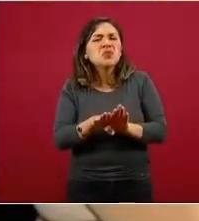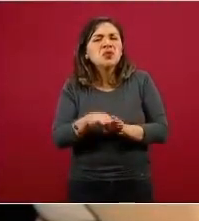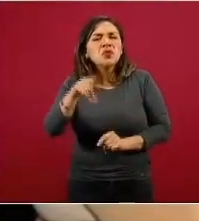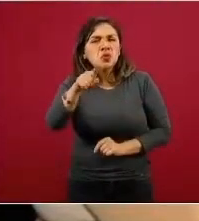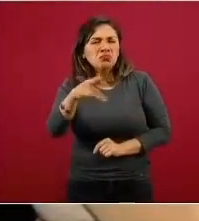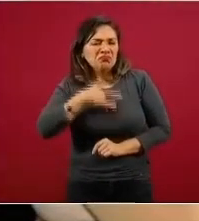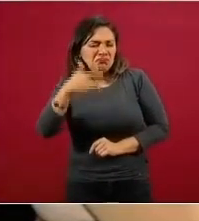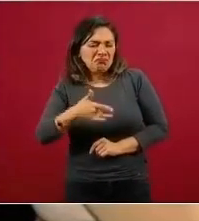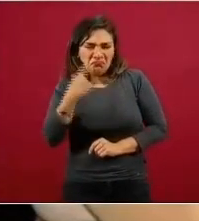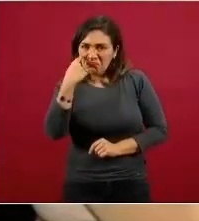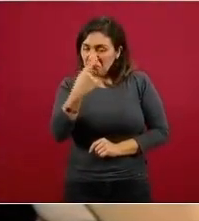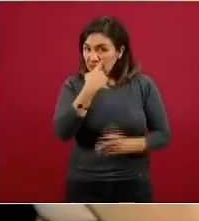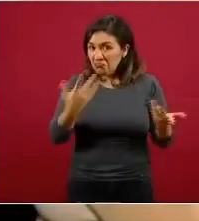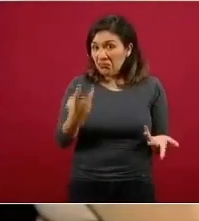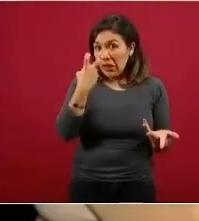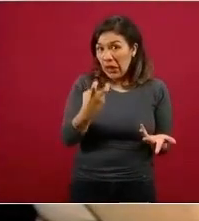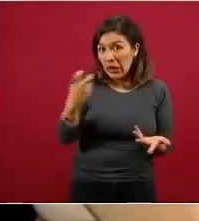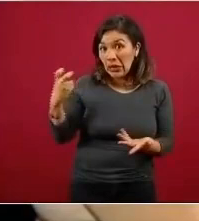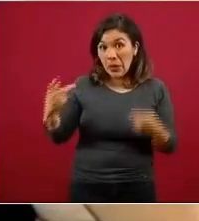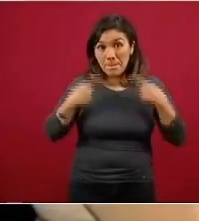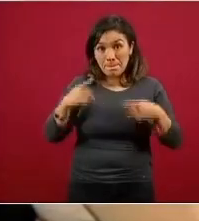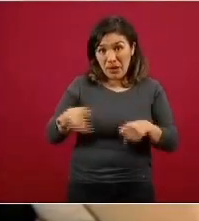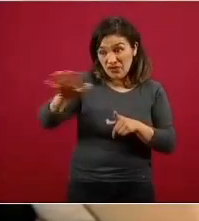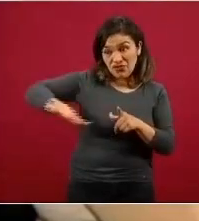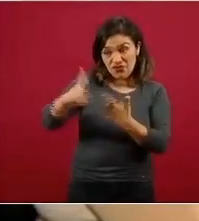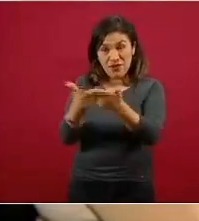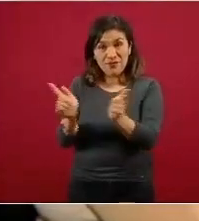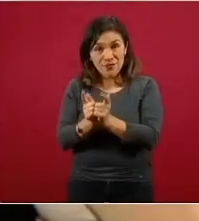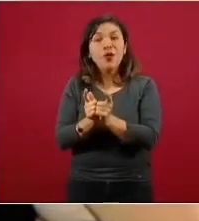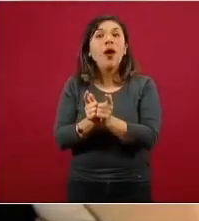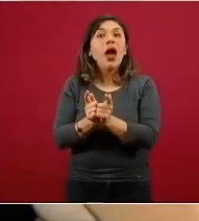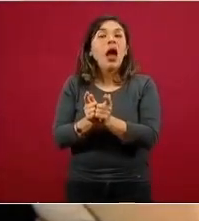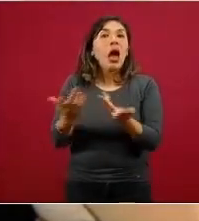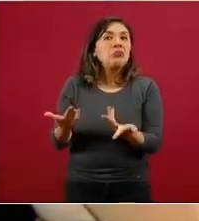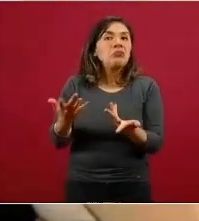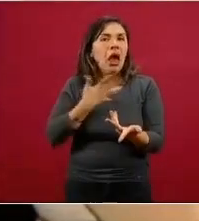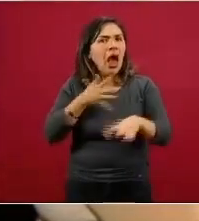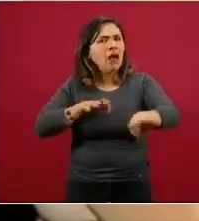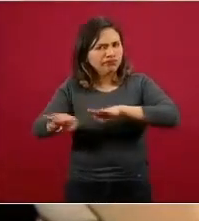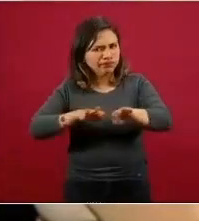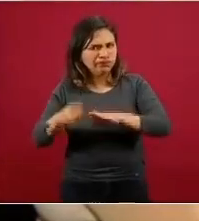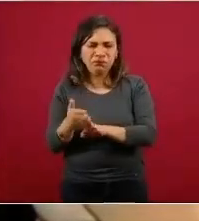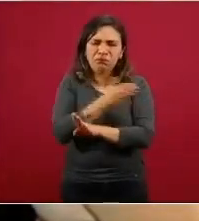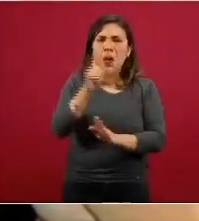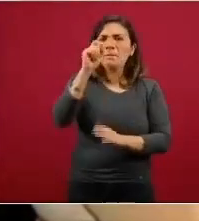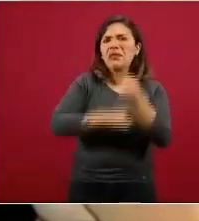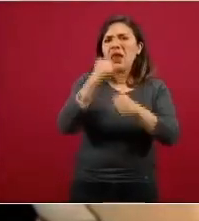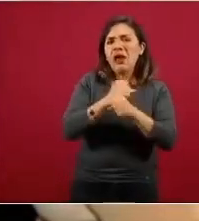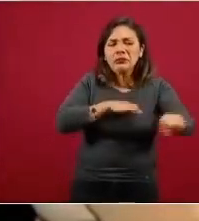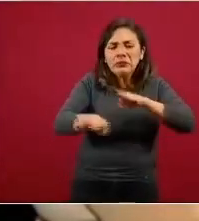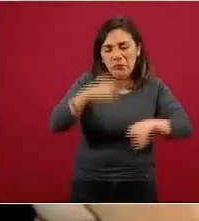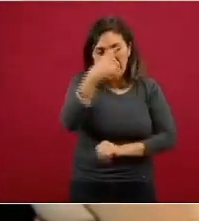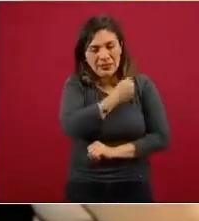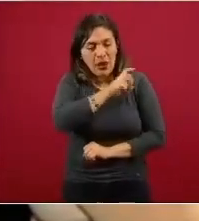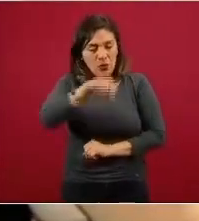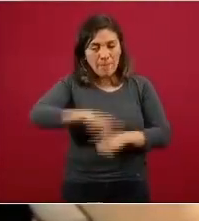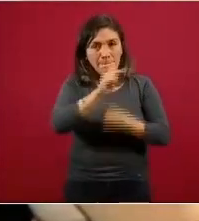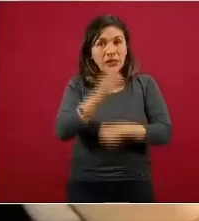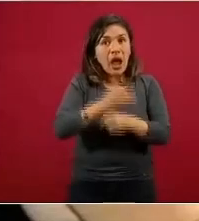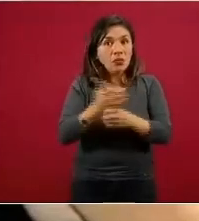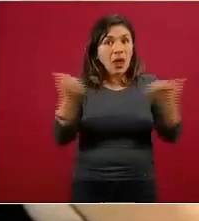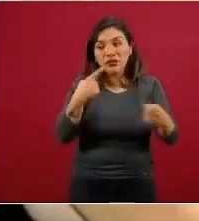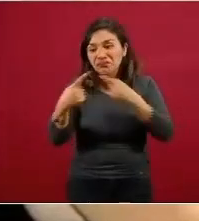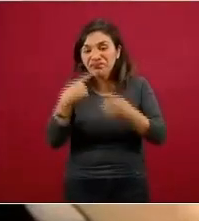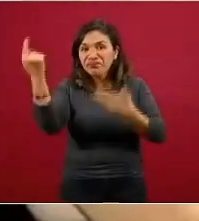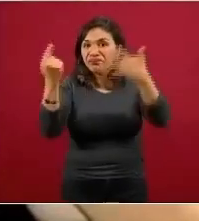¿cuál sería más bien su postura, efectivamente, de que estos personajes que de una u otra manera trabajaron en los últimos 20 años la salud de nuestro país estén haciendo